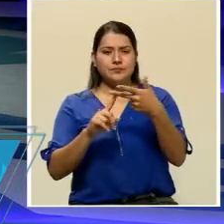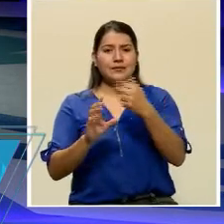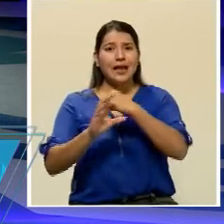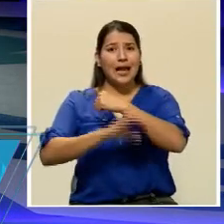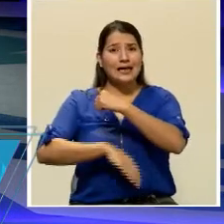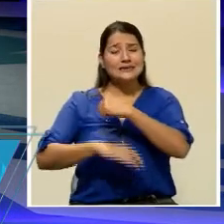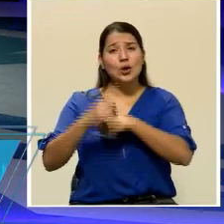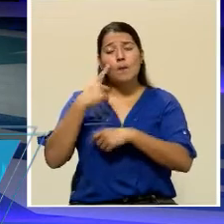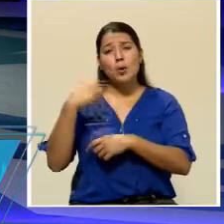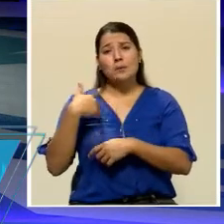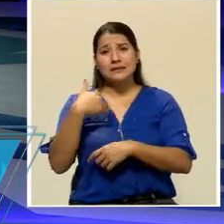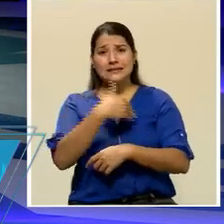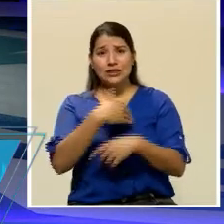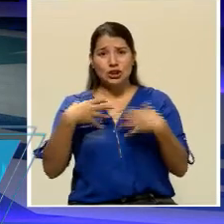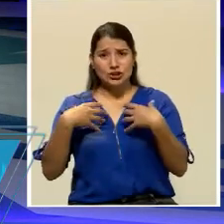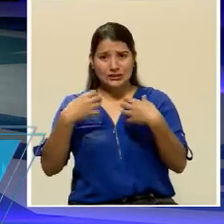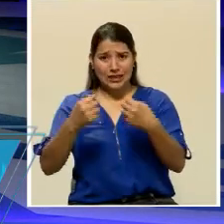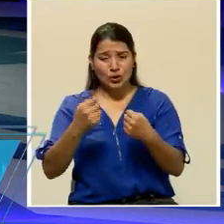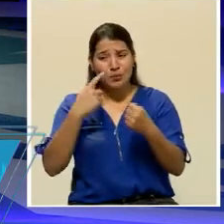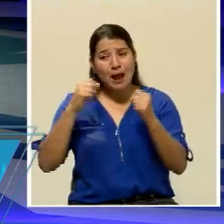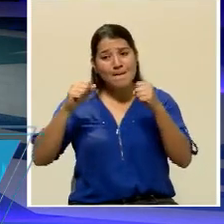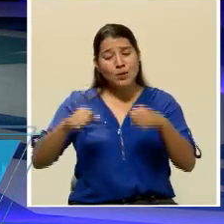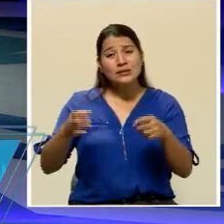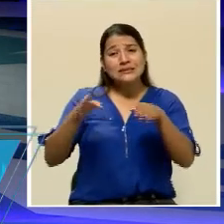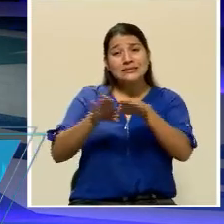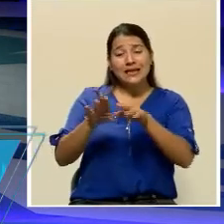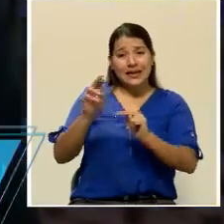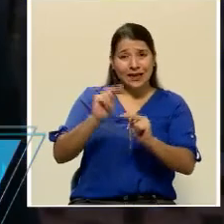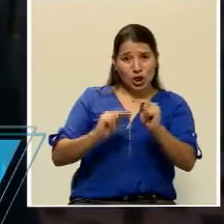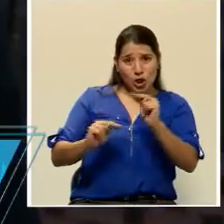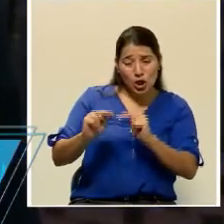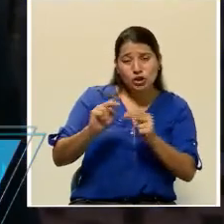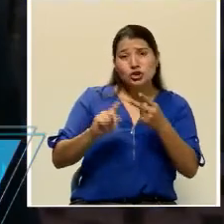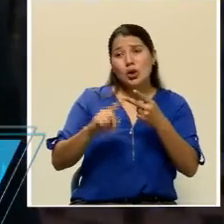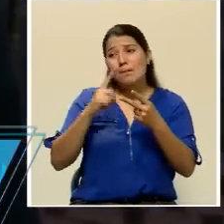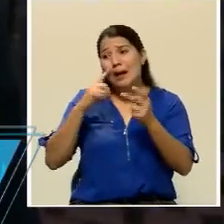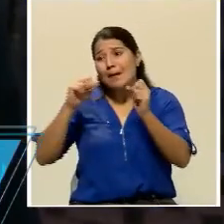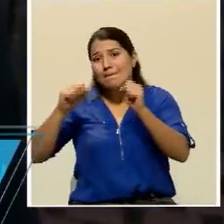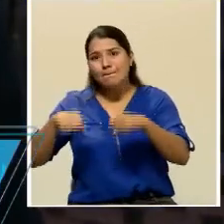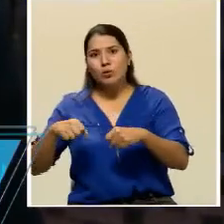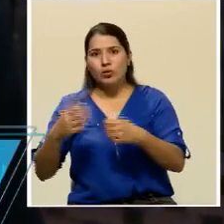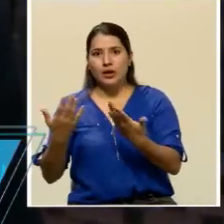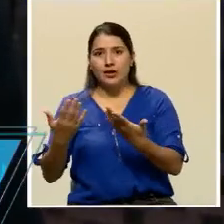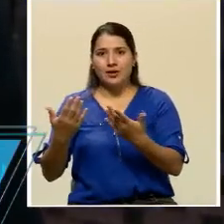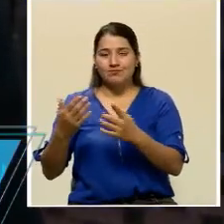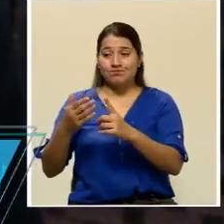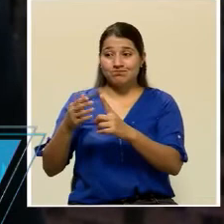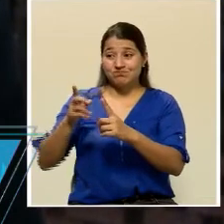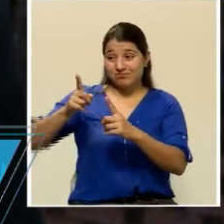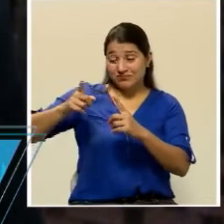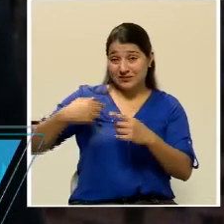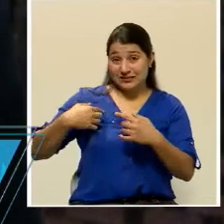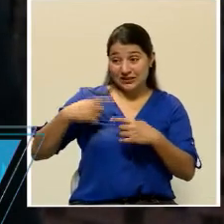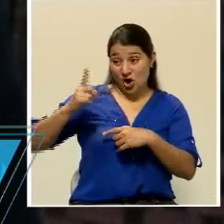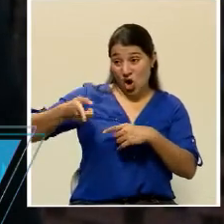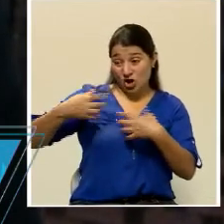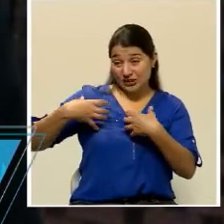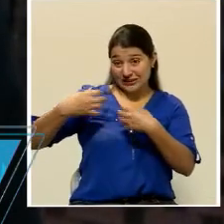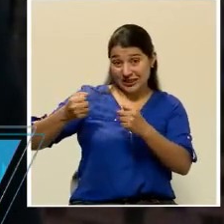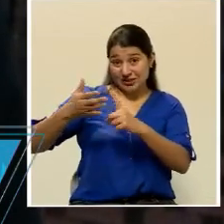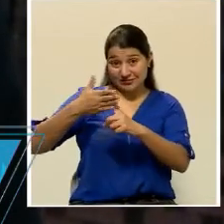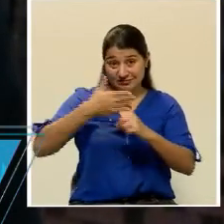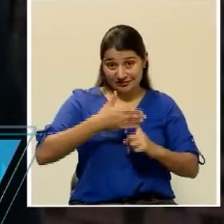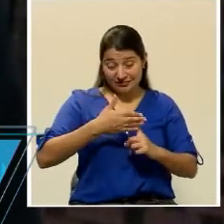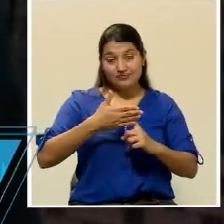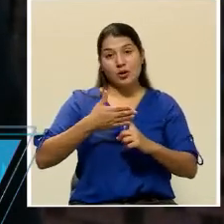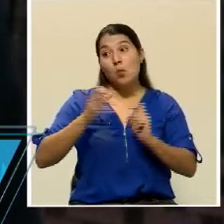por parte del Ministerio de Salud para poder cerrar negocios y también para poder confinar gente, estableciendo multas grandes,